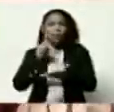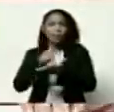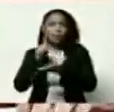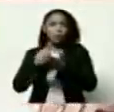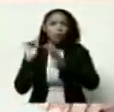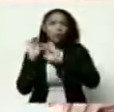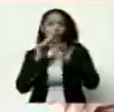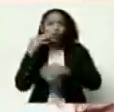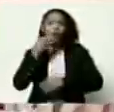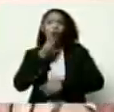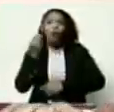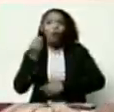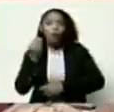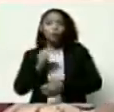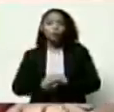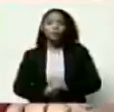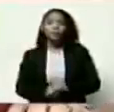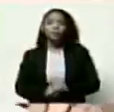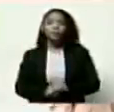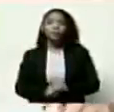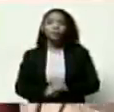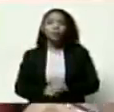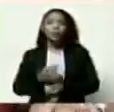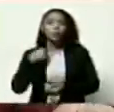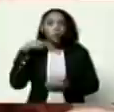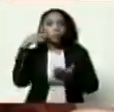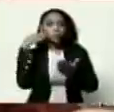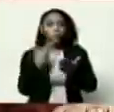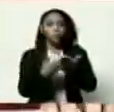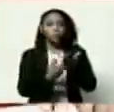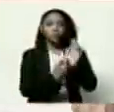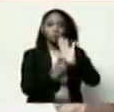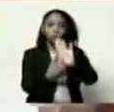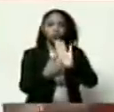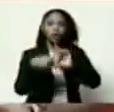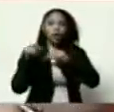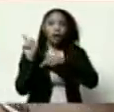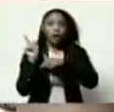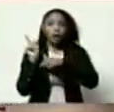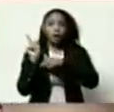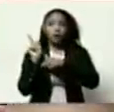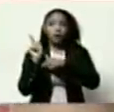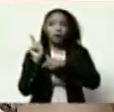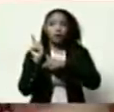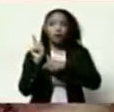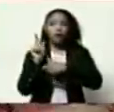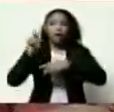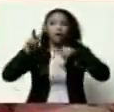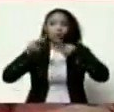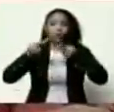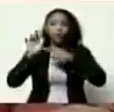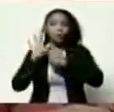de la juventud. Yo le mostré una, aquí está esta lámina es extraordinaria.